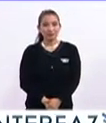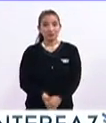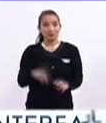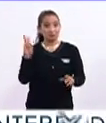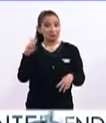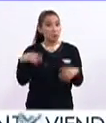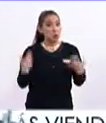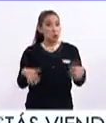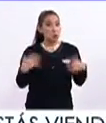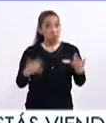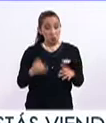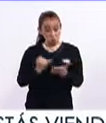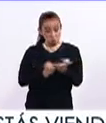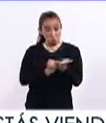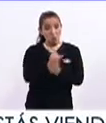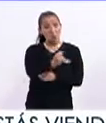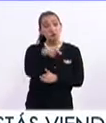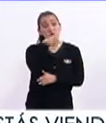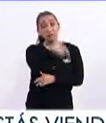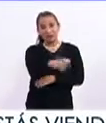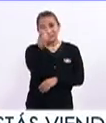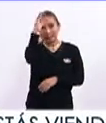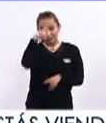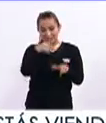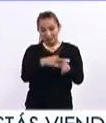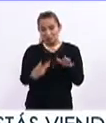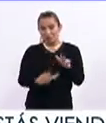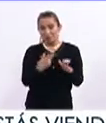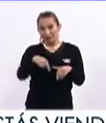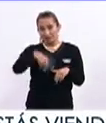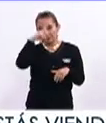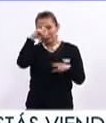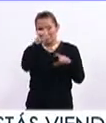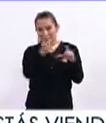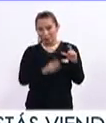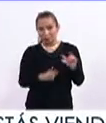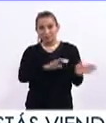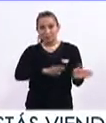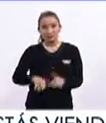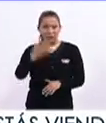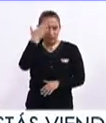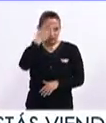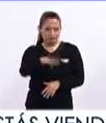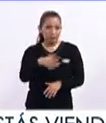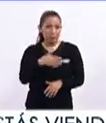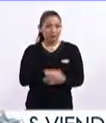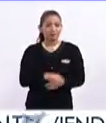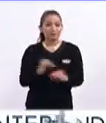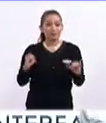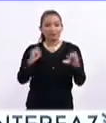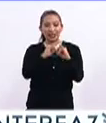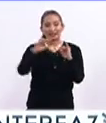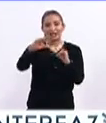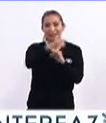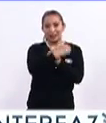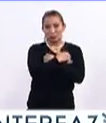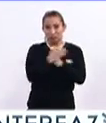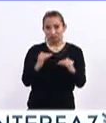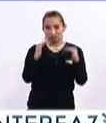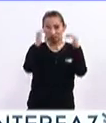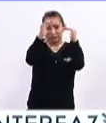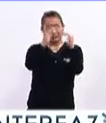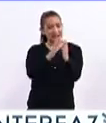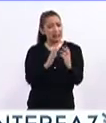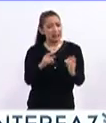Sin duda alguna, una apuesta científica que debe seguir haciendo nuestro país. Y bueno, ya sabemos que las instituciones de educación superior